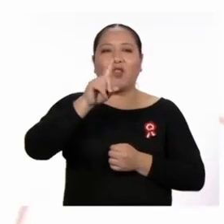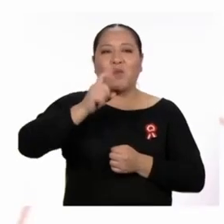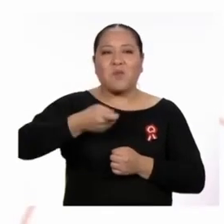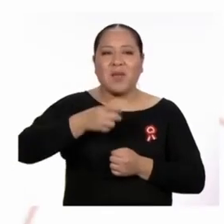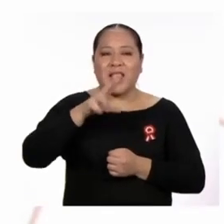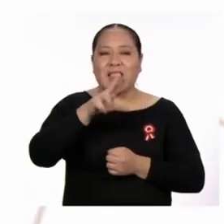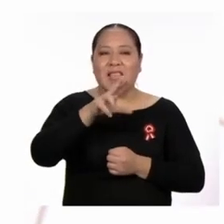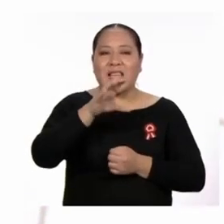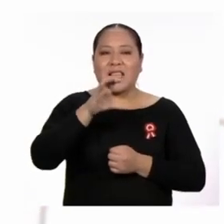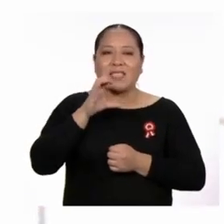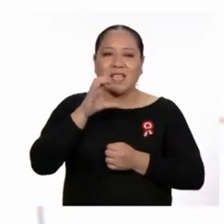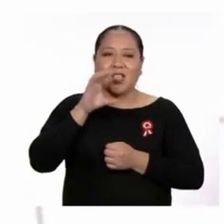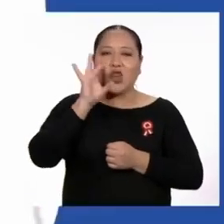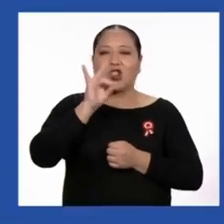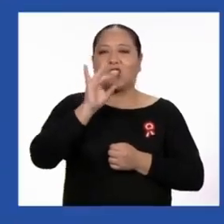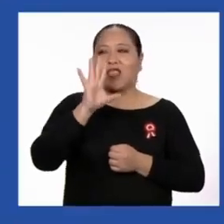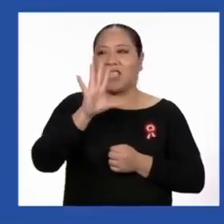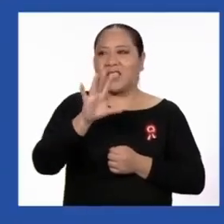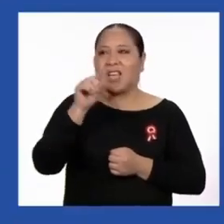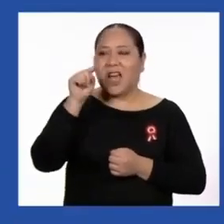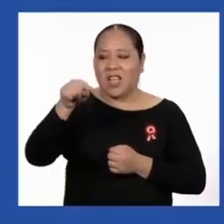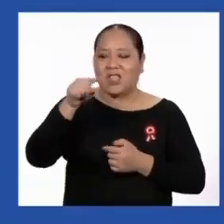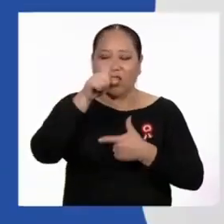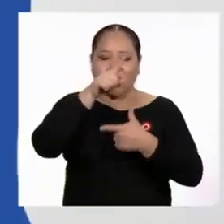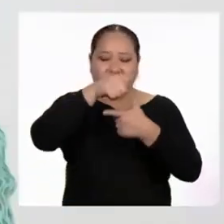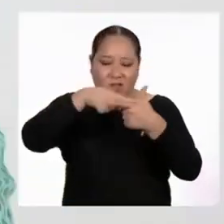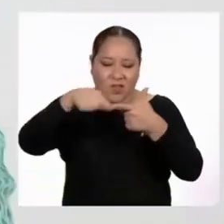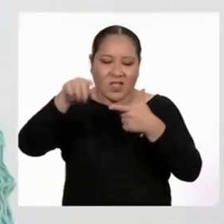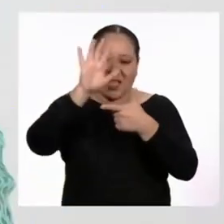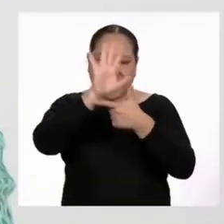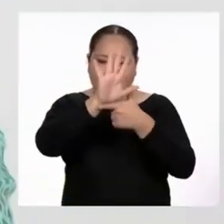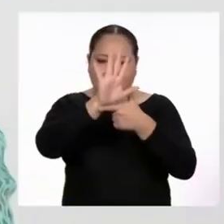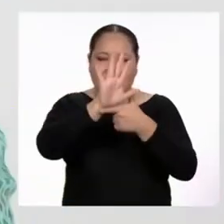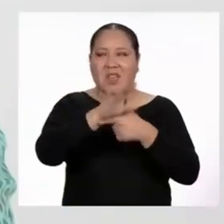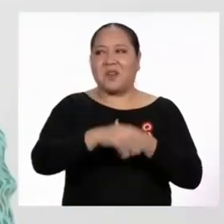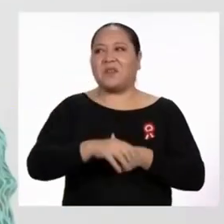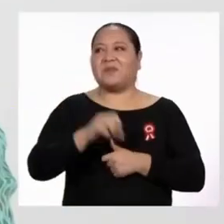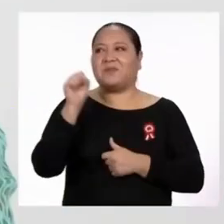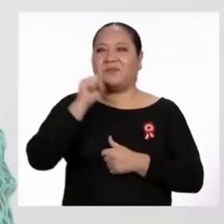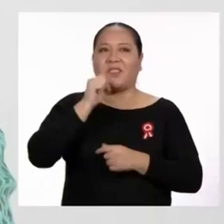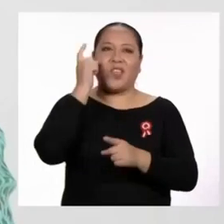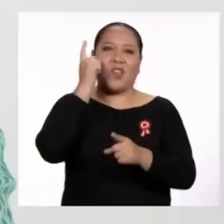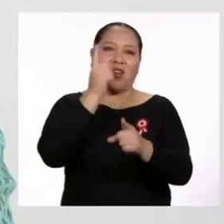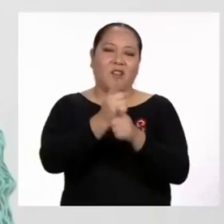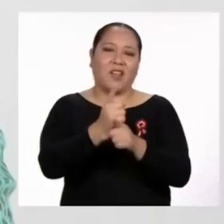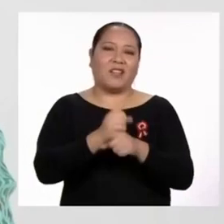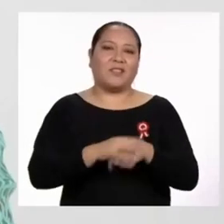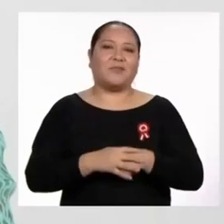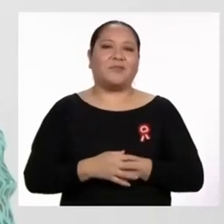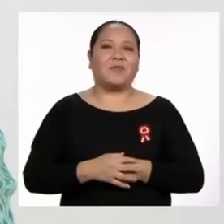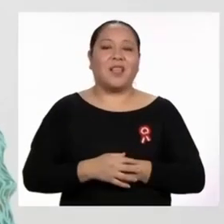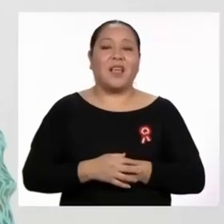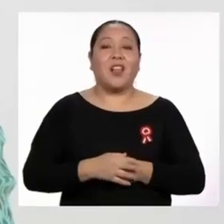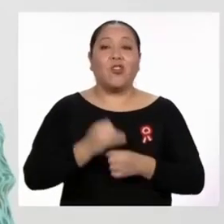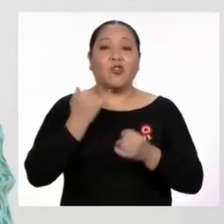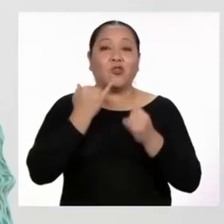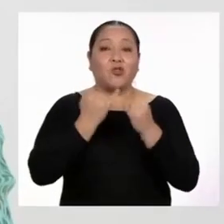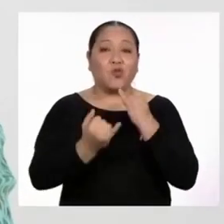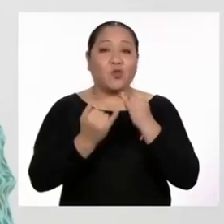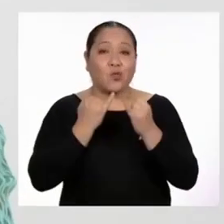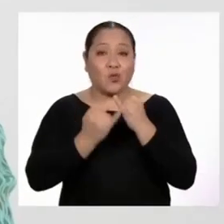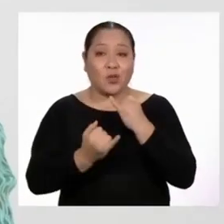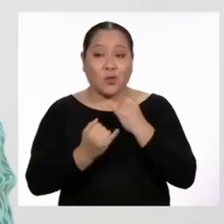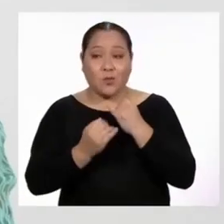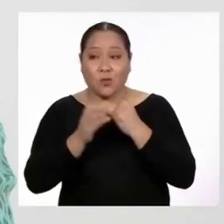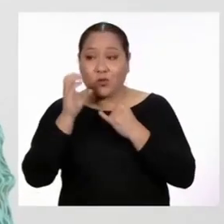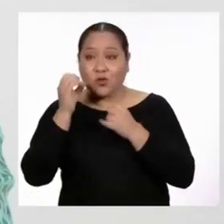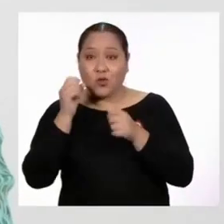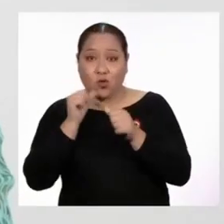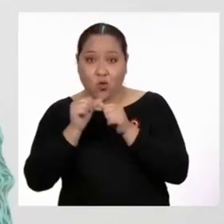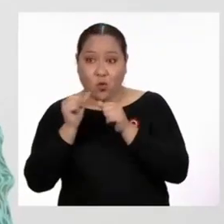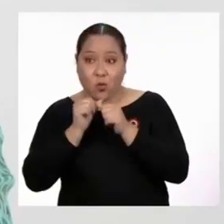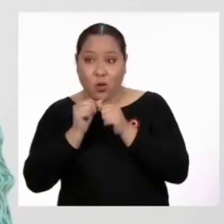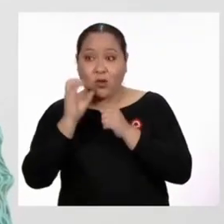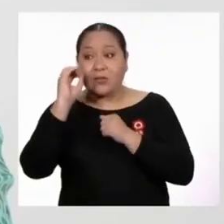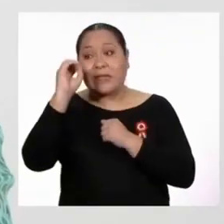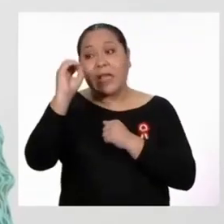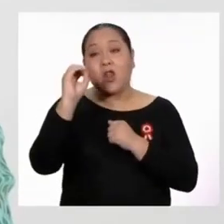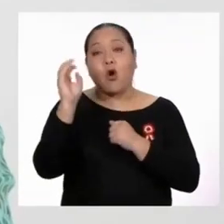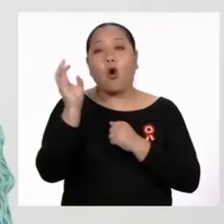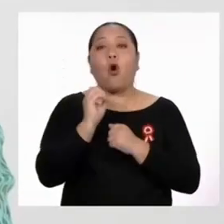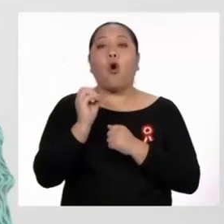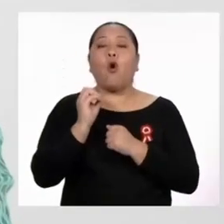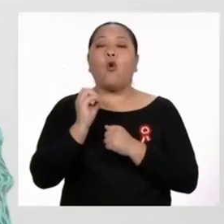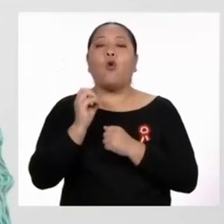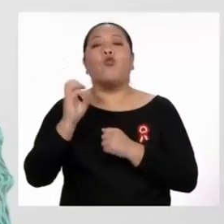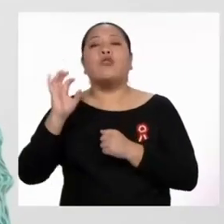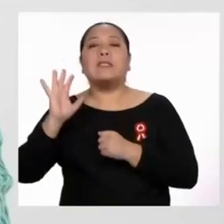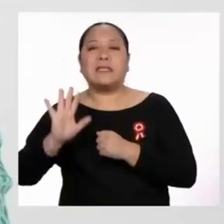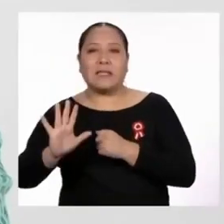1.421.385 son divisibles entre sí. Así es. Las últimas cifras son 0 o 5. Y